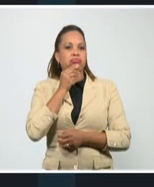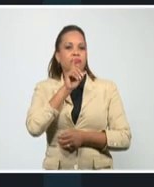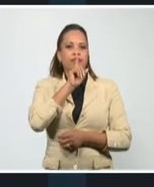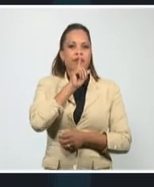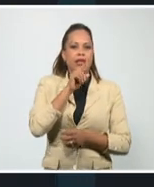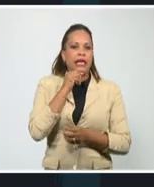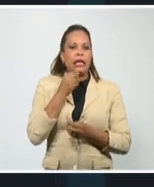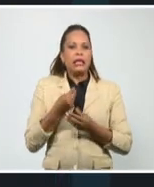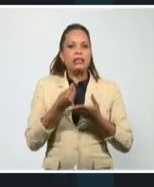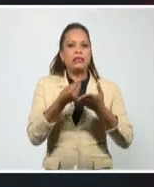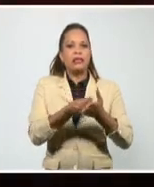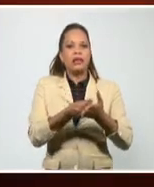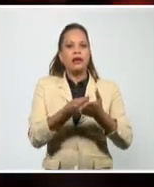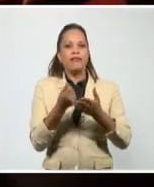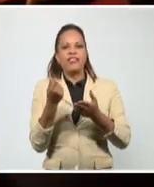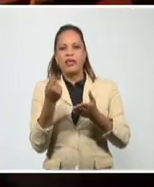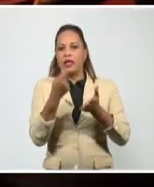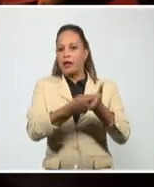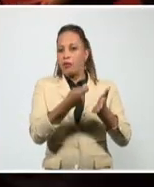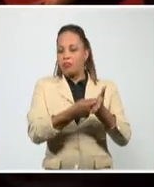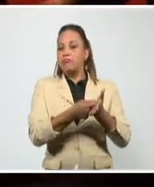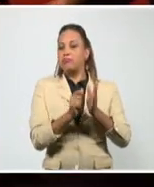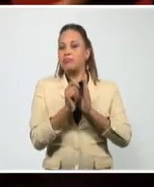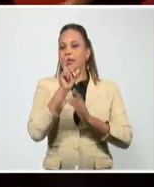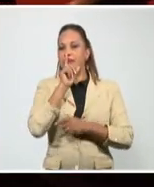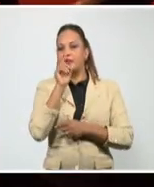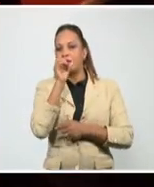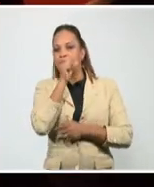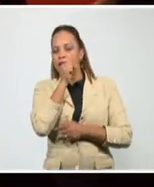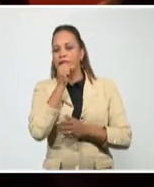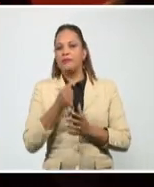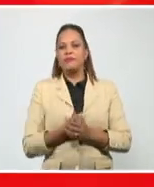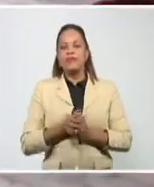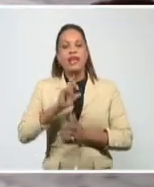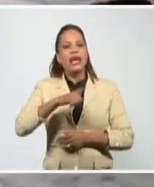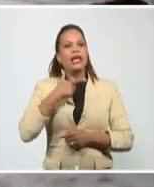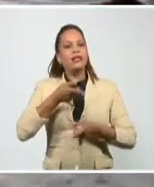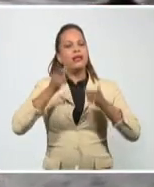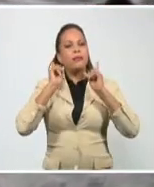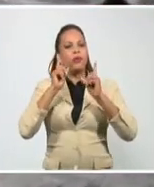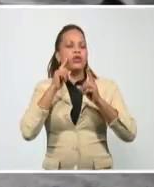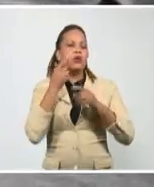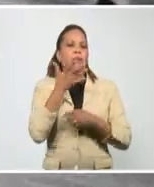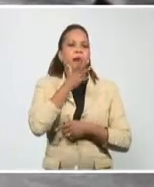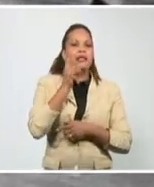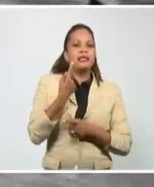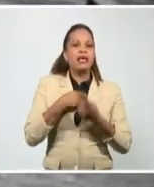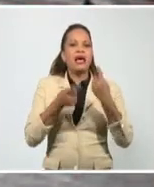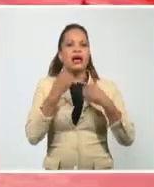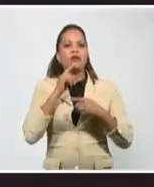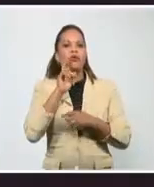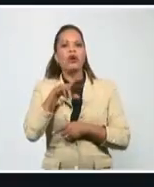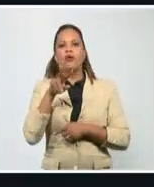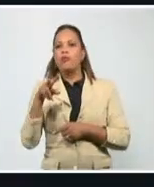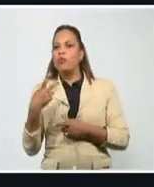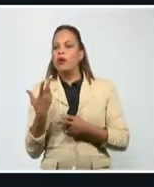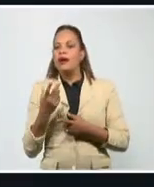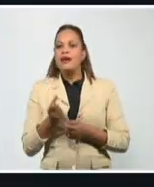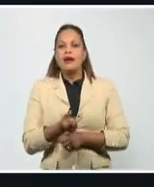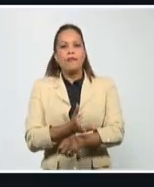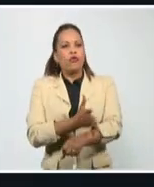determinada cantidad de montos. El arte político parece ser un producto de laboratorio que busca generar